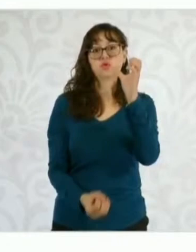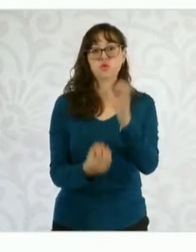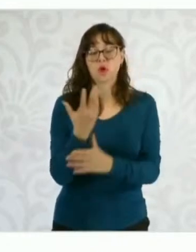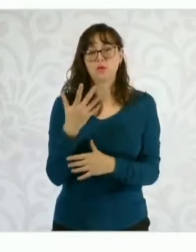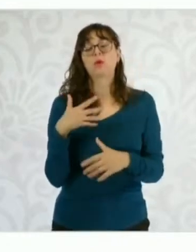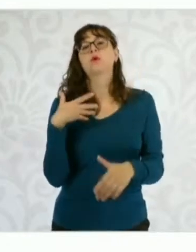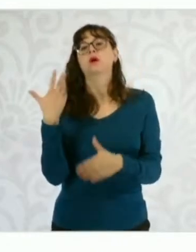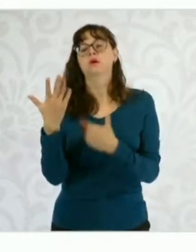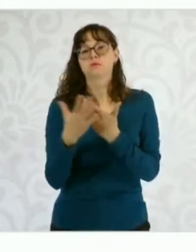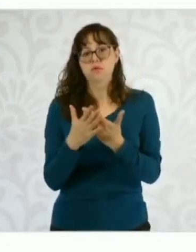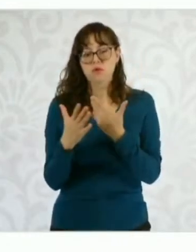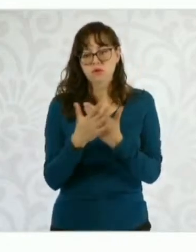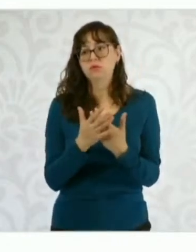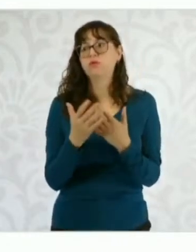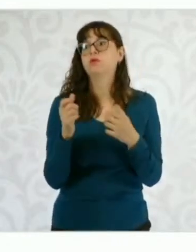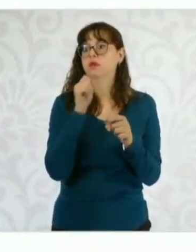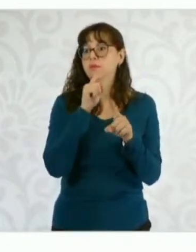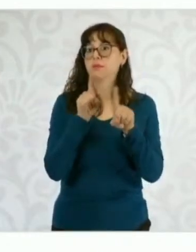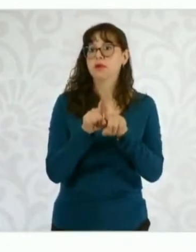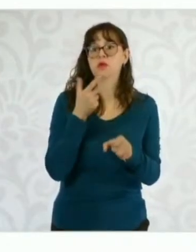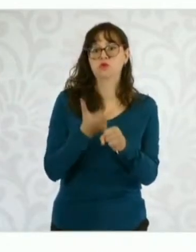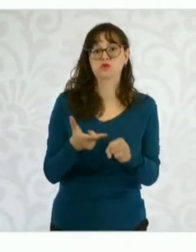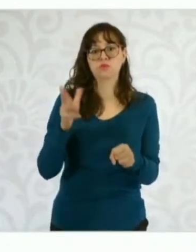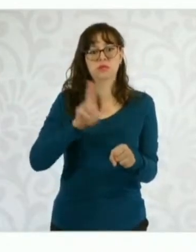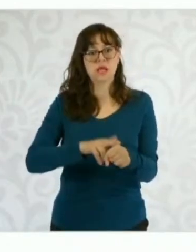de equipamiento de hospitales y clínicas